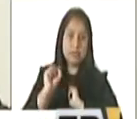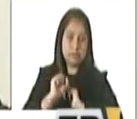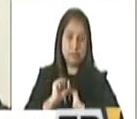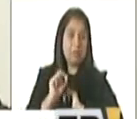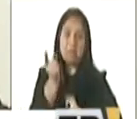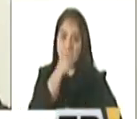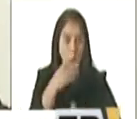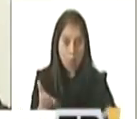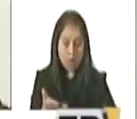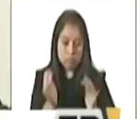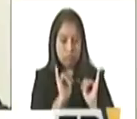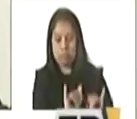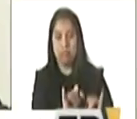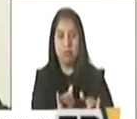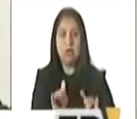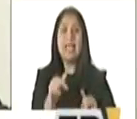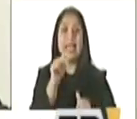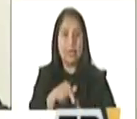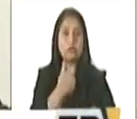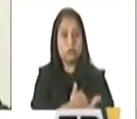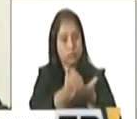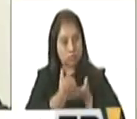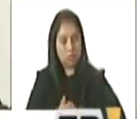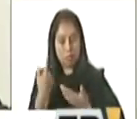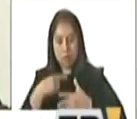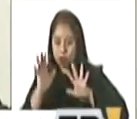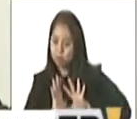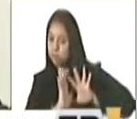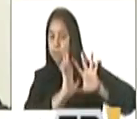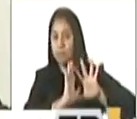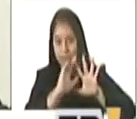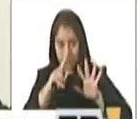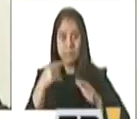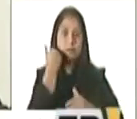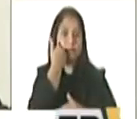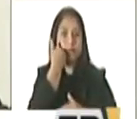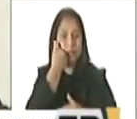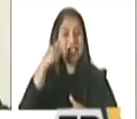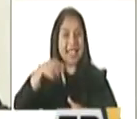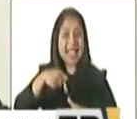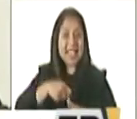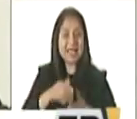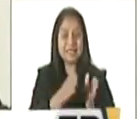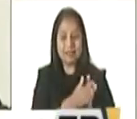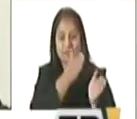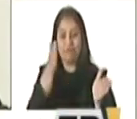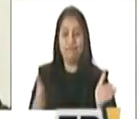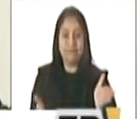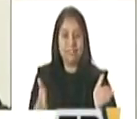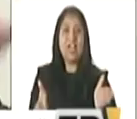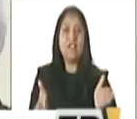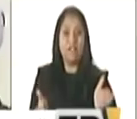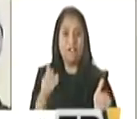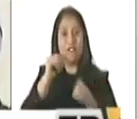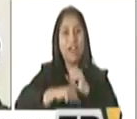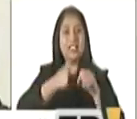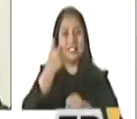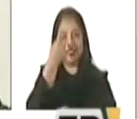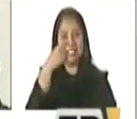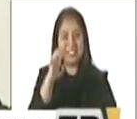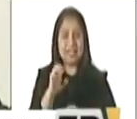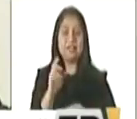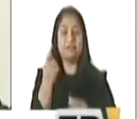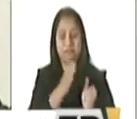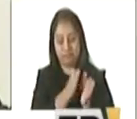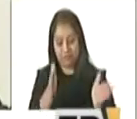tener contenida la enfermedad. Esta fase de contención se aúna a la medida que